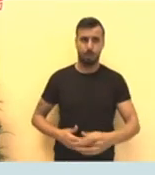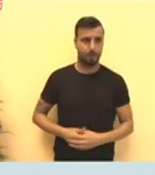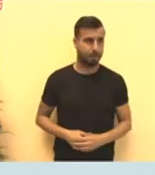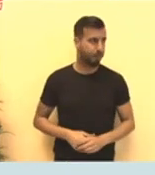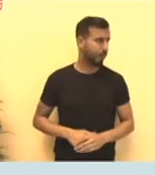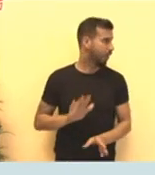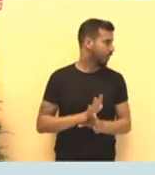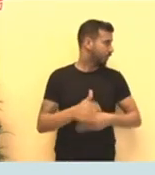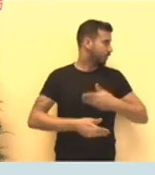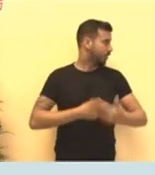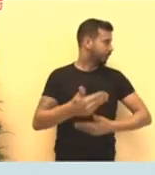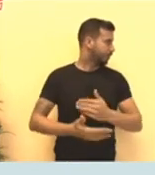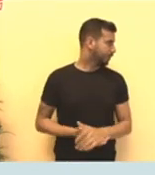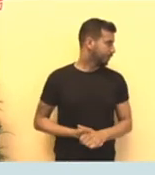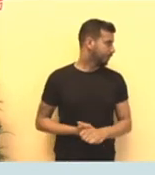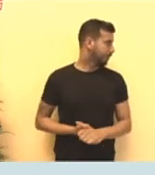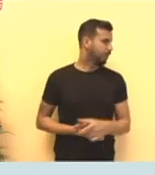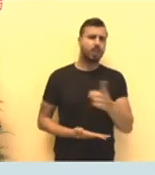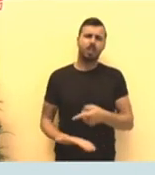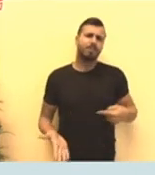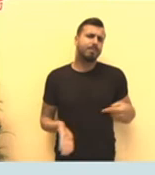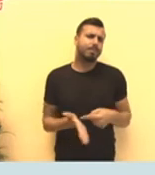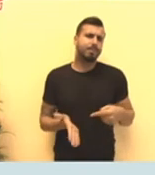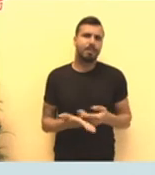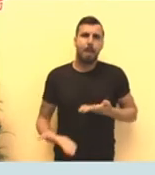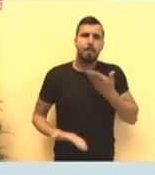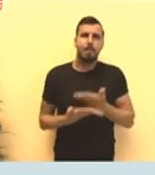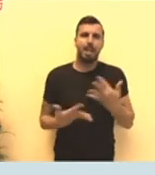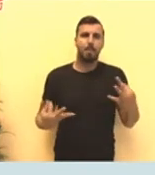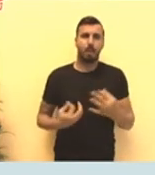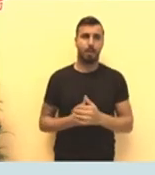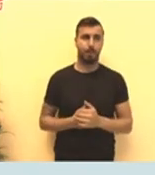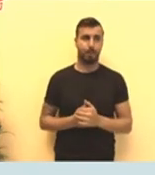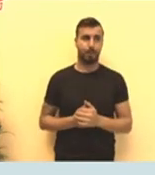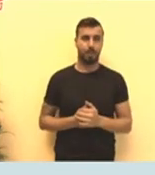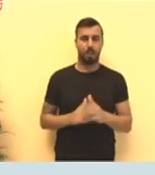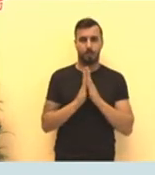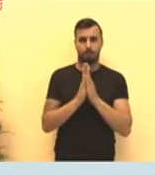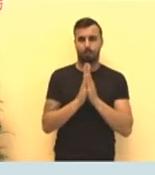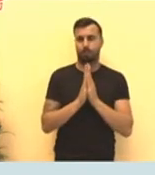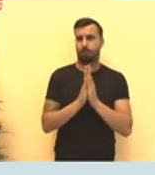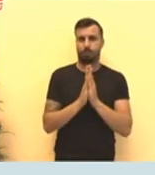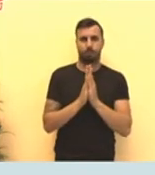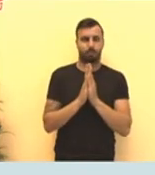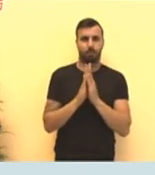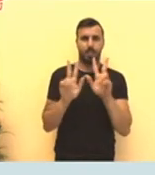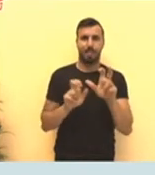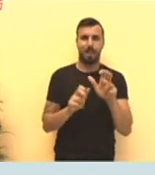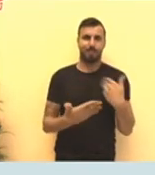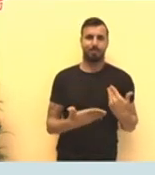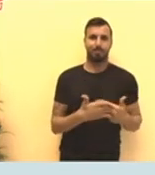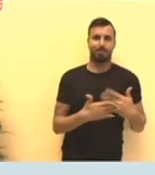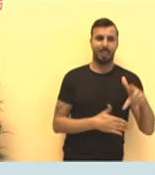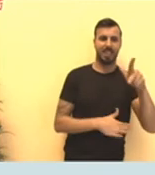Sigue, por favor. ¿Qué pedimos? Desde que se cumpla como garantía de derechos con la